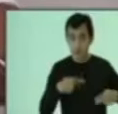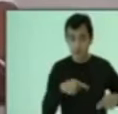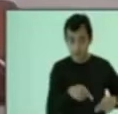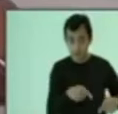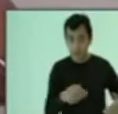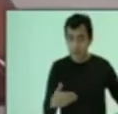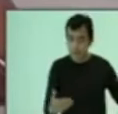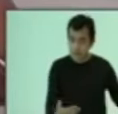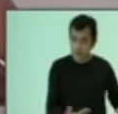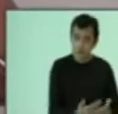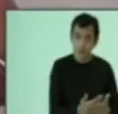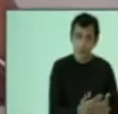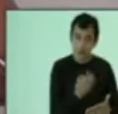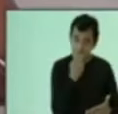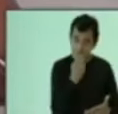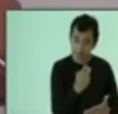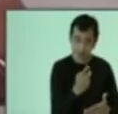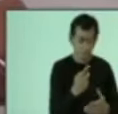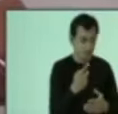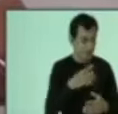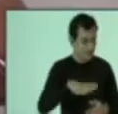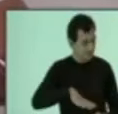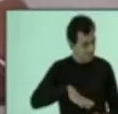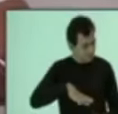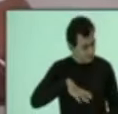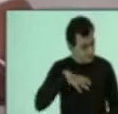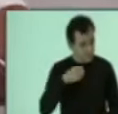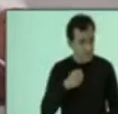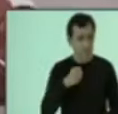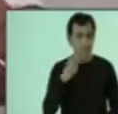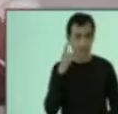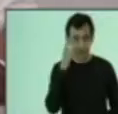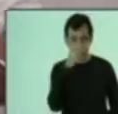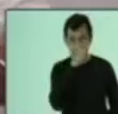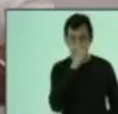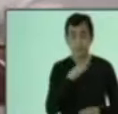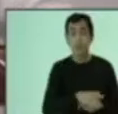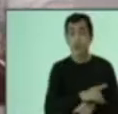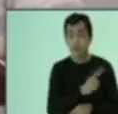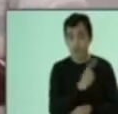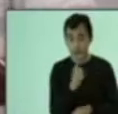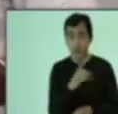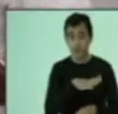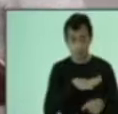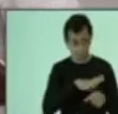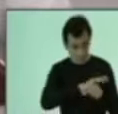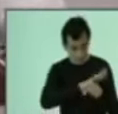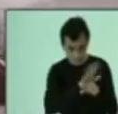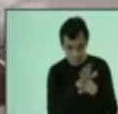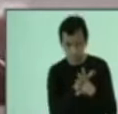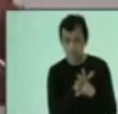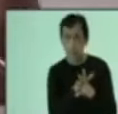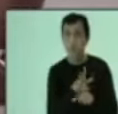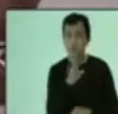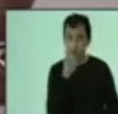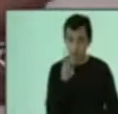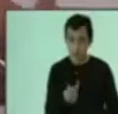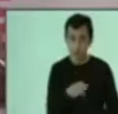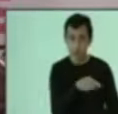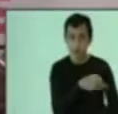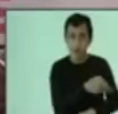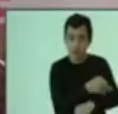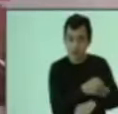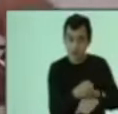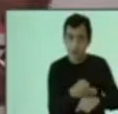tarea enorme que tendremos nosotros en la administración, porque si bien es cierto que existe una pandemia, también es cierto que las familias necesitan